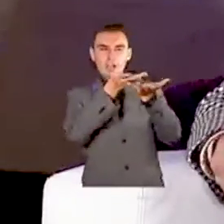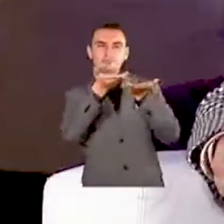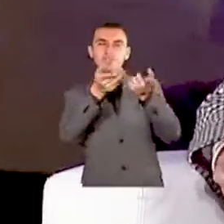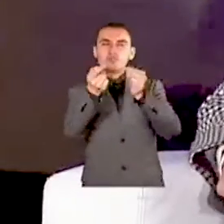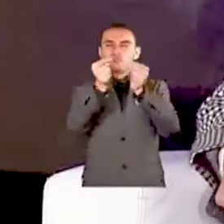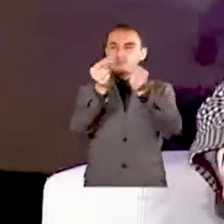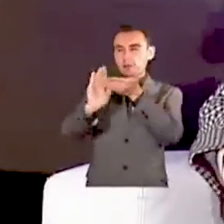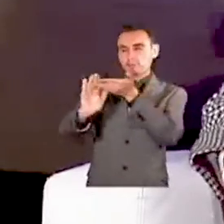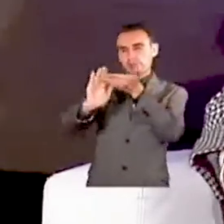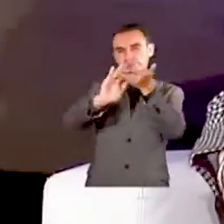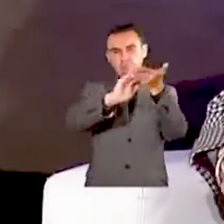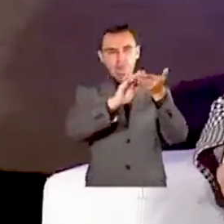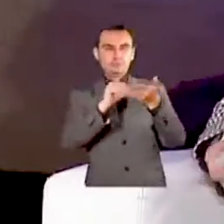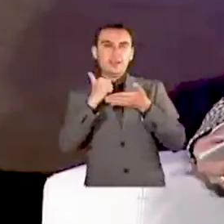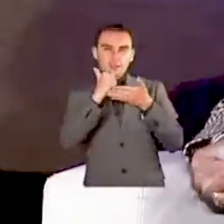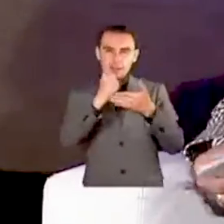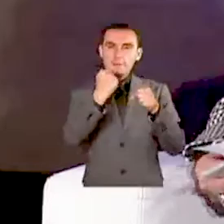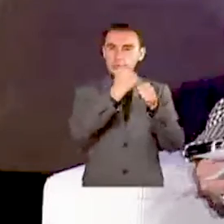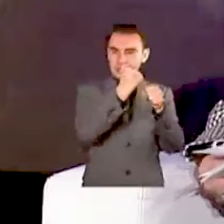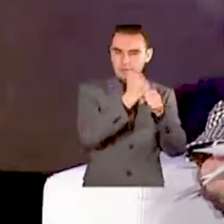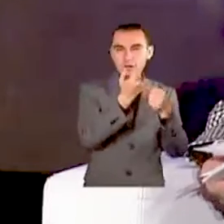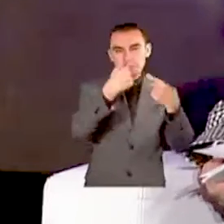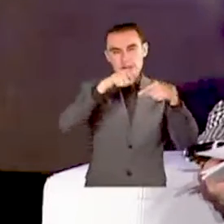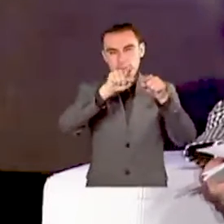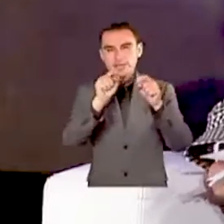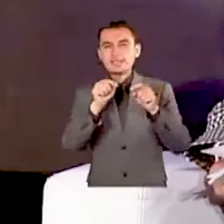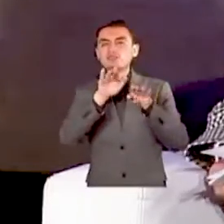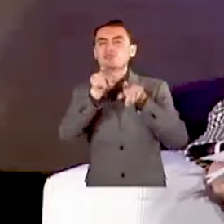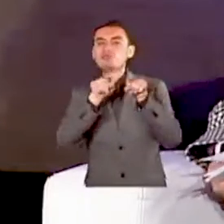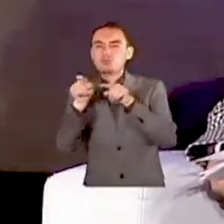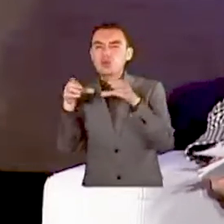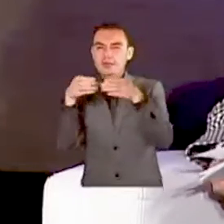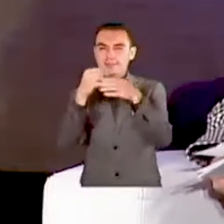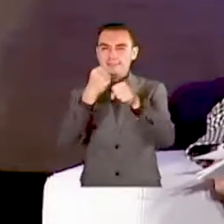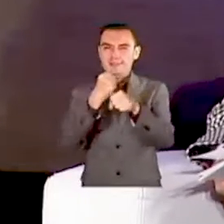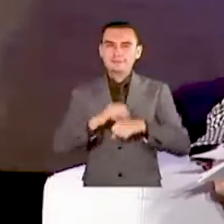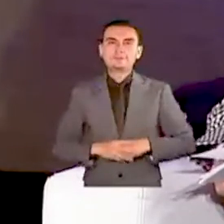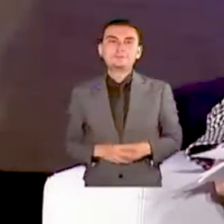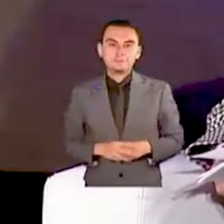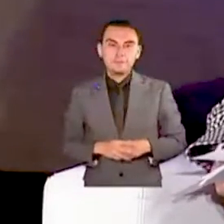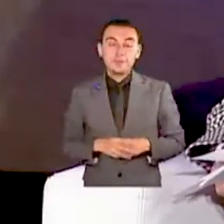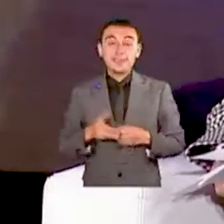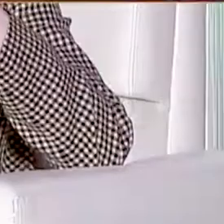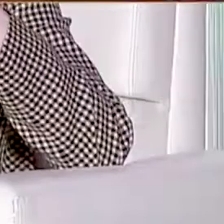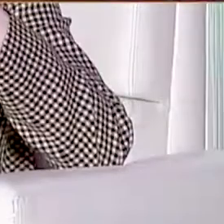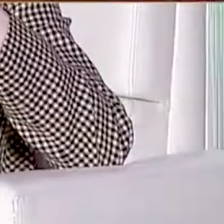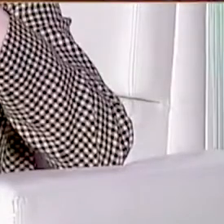solucionar conflictos de tipo laboral o de tipo sindical. En servicios sociales